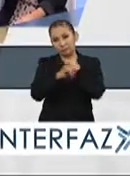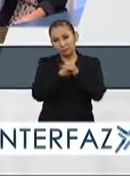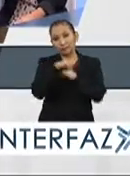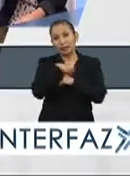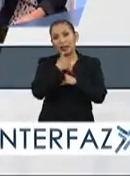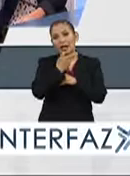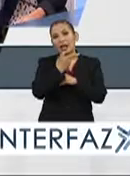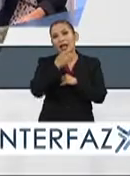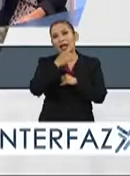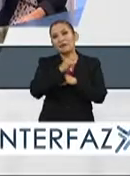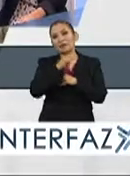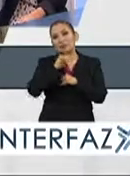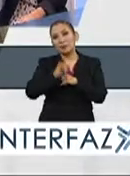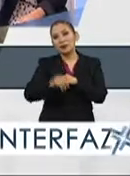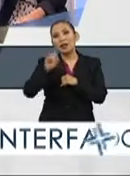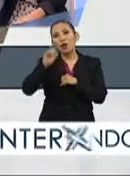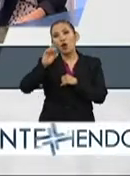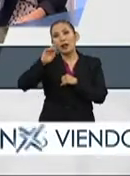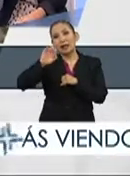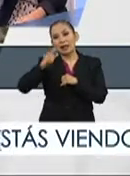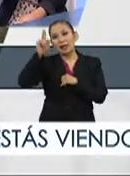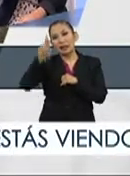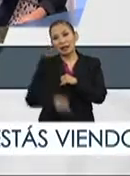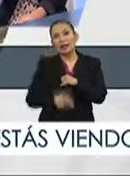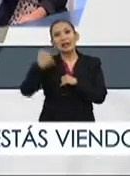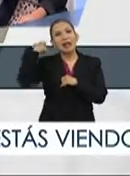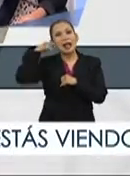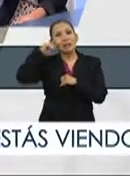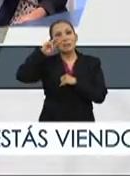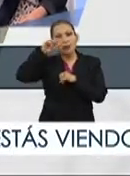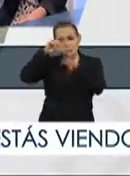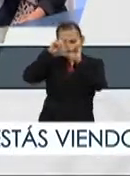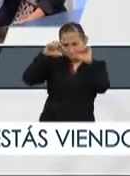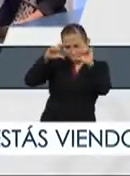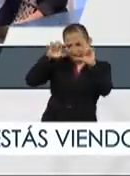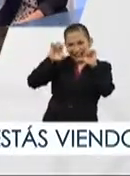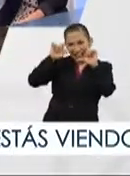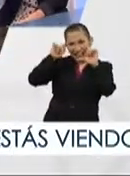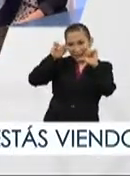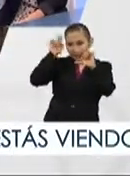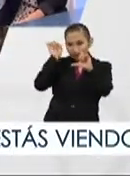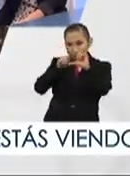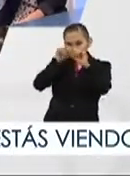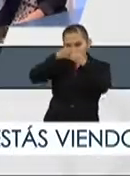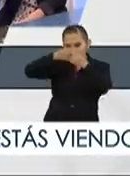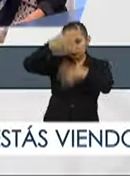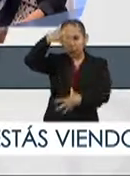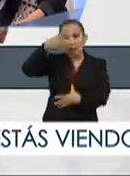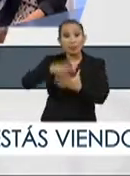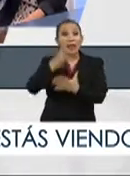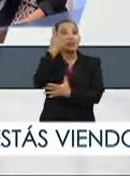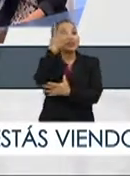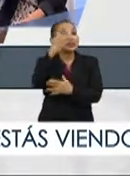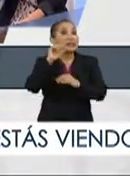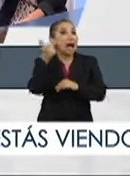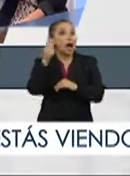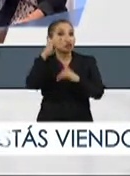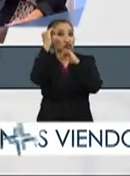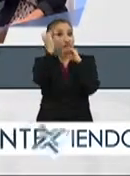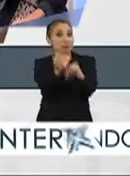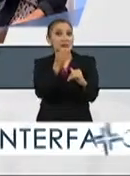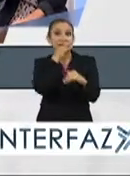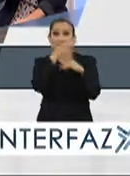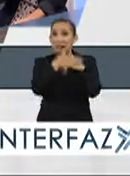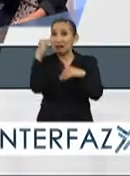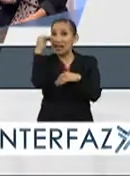es heyfestival.org/Querétaro, y ahí busquen el cuadrito donde pone elipsis y ahí pueden entrar. Tienen hasta el 3 de agosto. Les animo